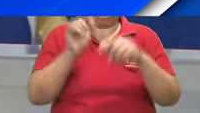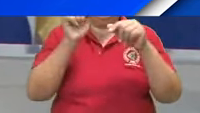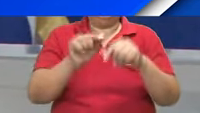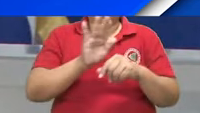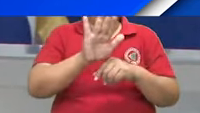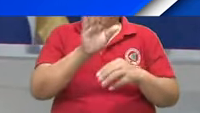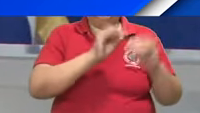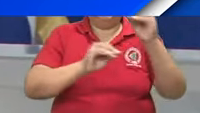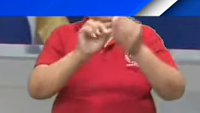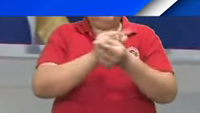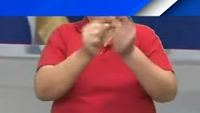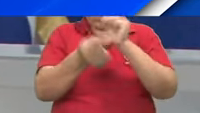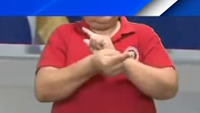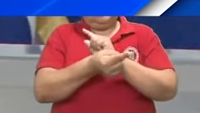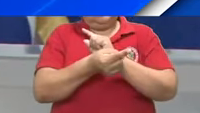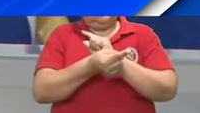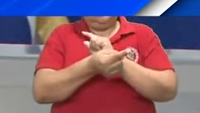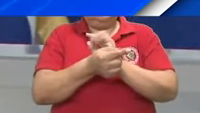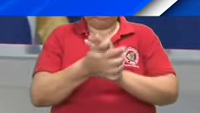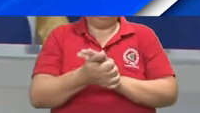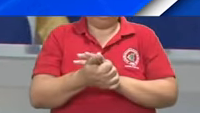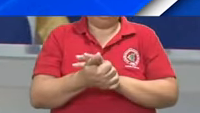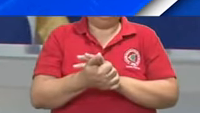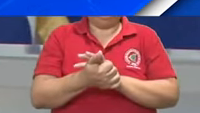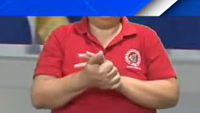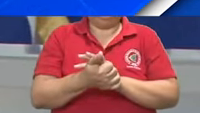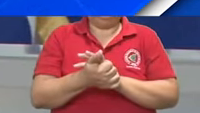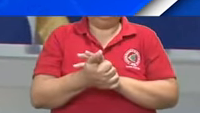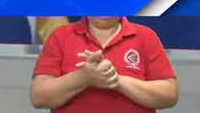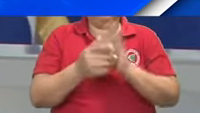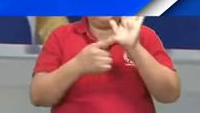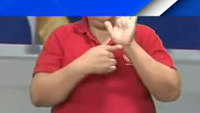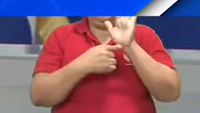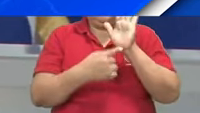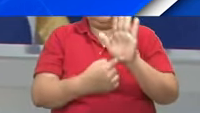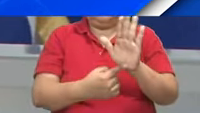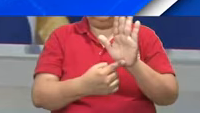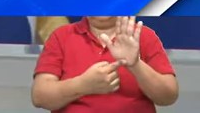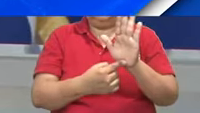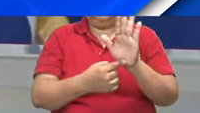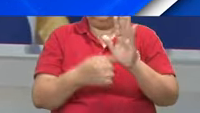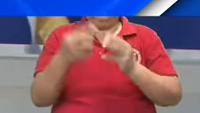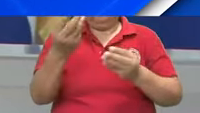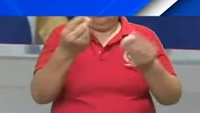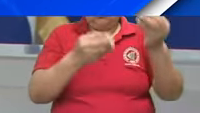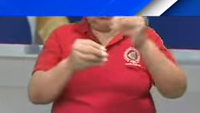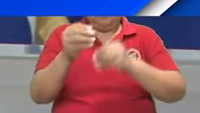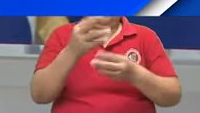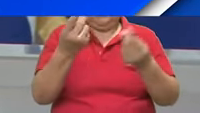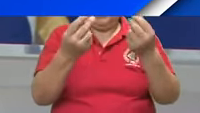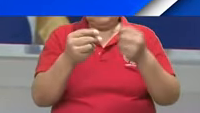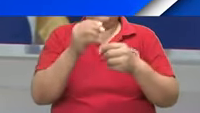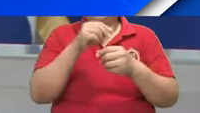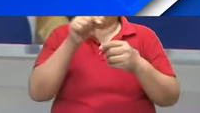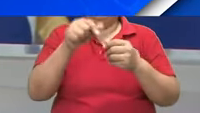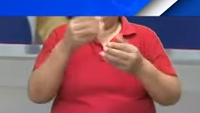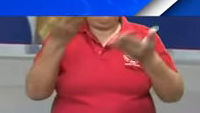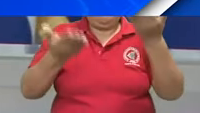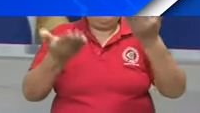su reforma en lo siguiente: presentar los estados financieros y balance